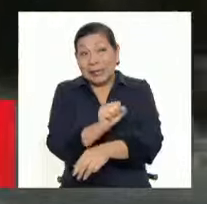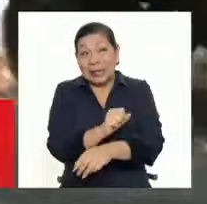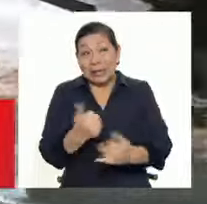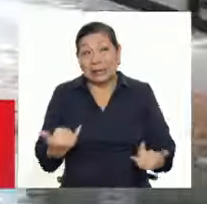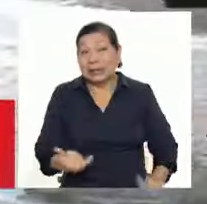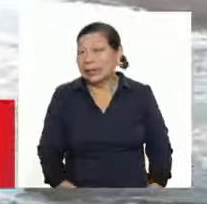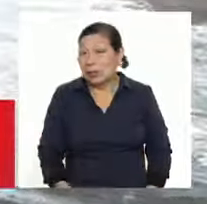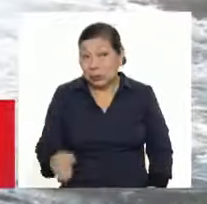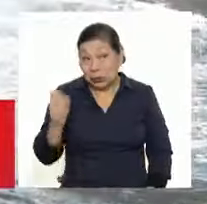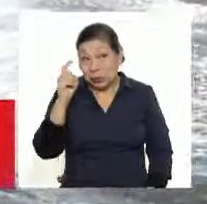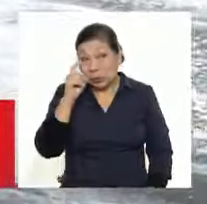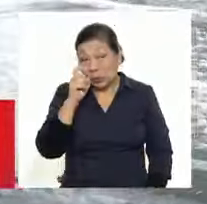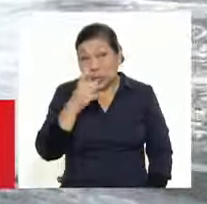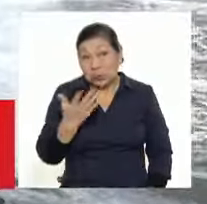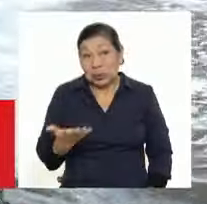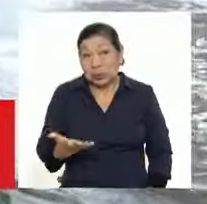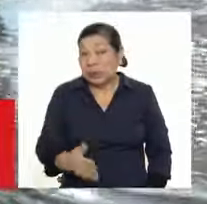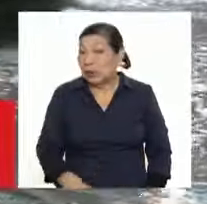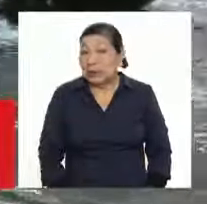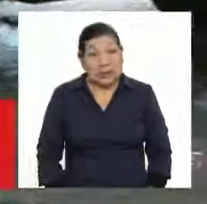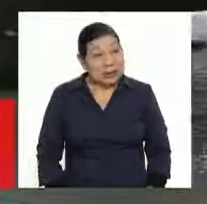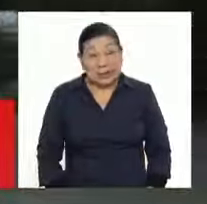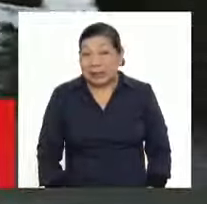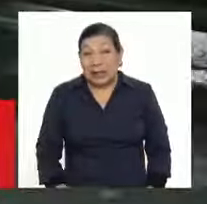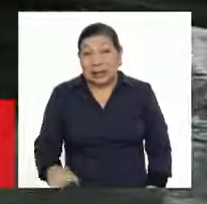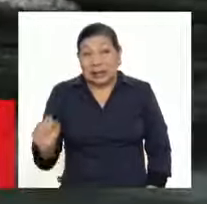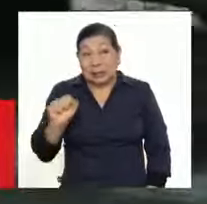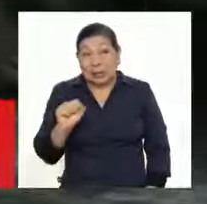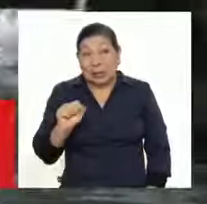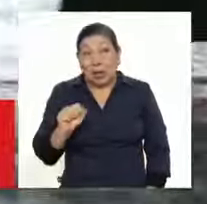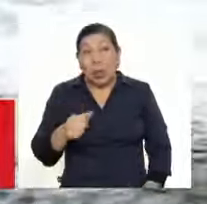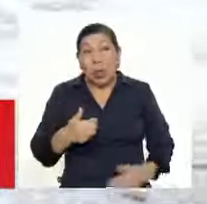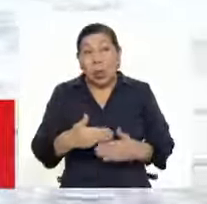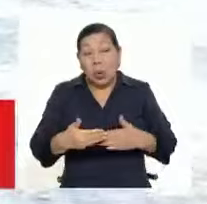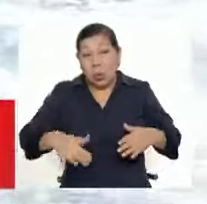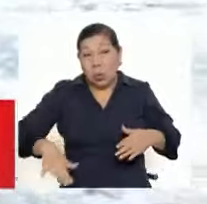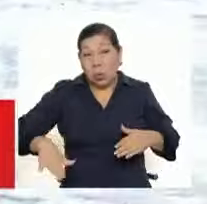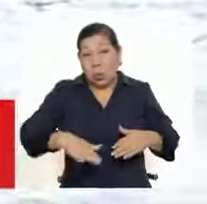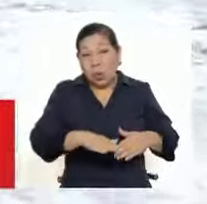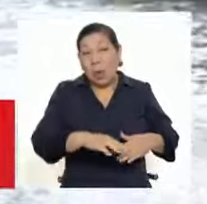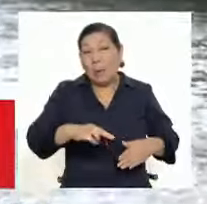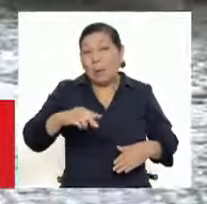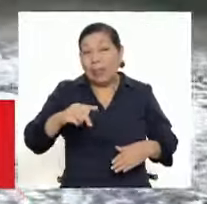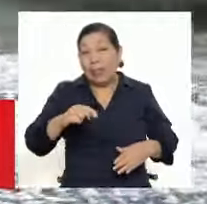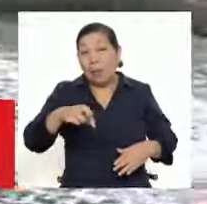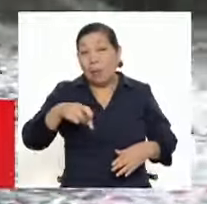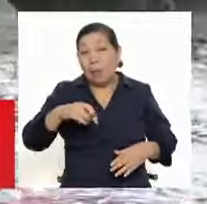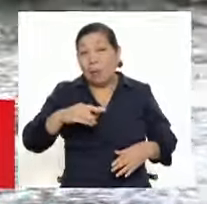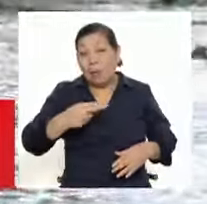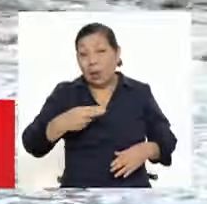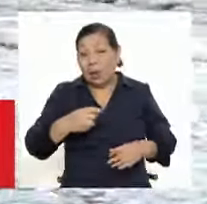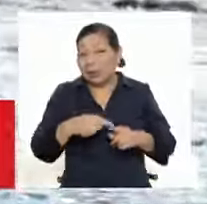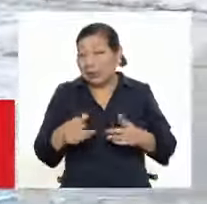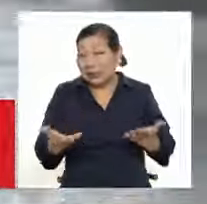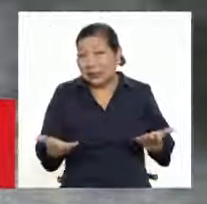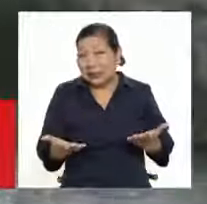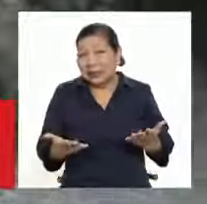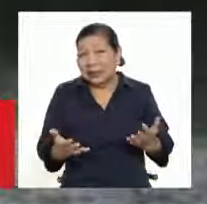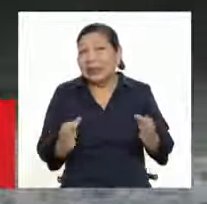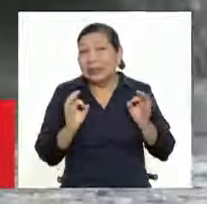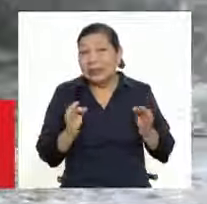Esta es la situación aquí en la avenida Separadora Industrial, cruce con Mateo Pumacagua, porque